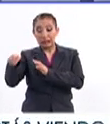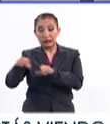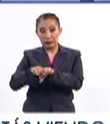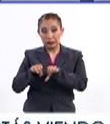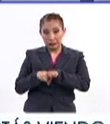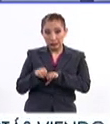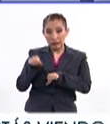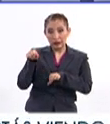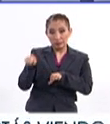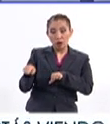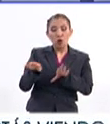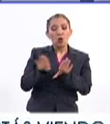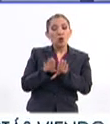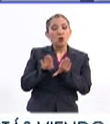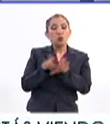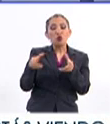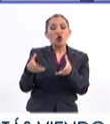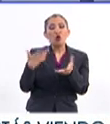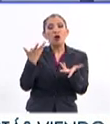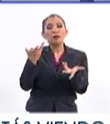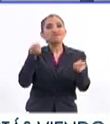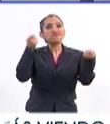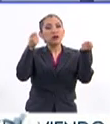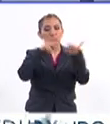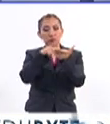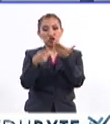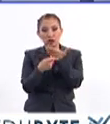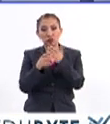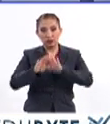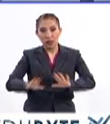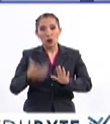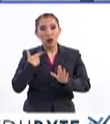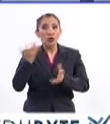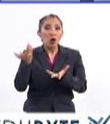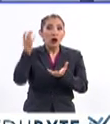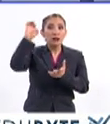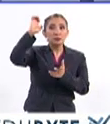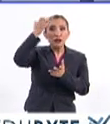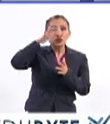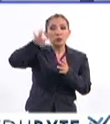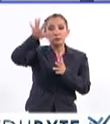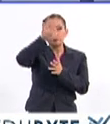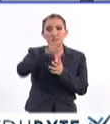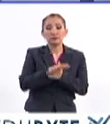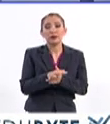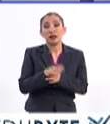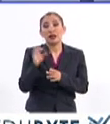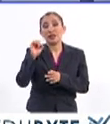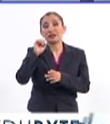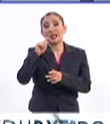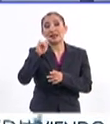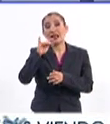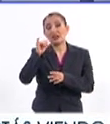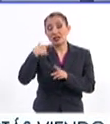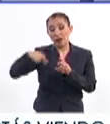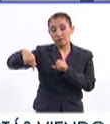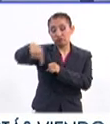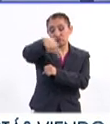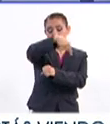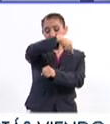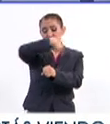es cómo manejar el proyecto ya cuando estamos en espacio, cuando el satélite ya está